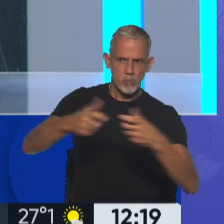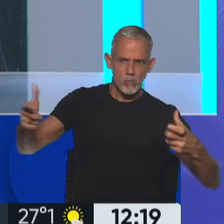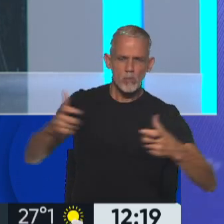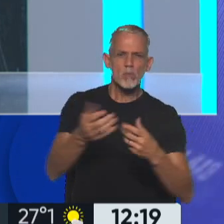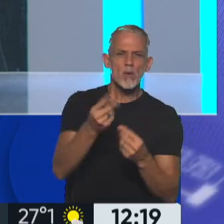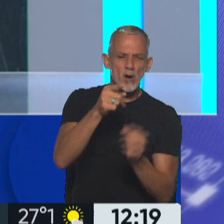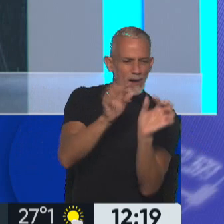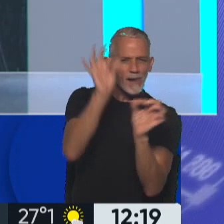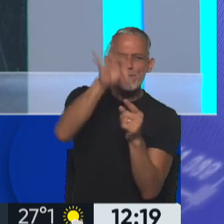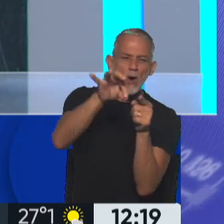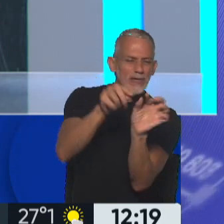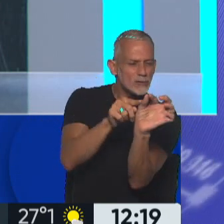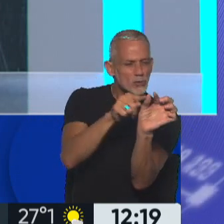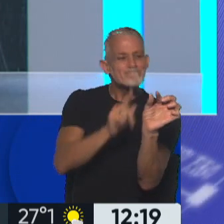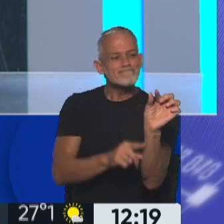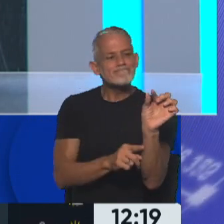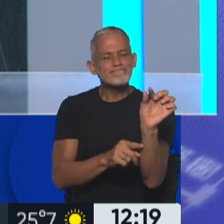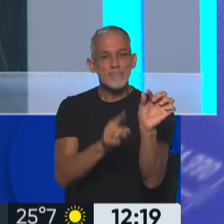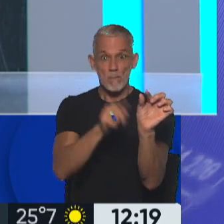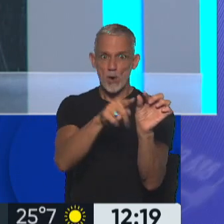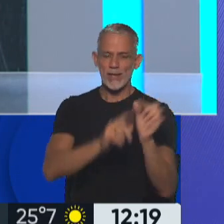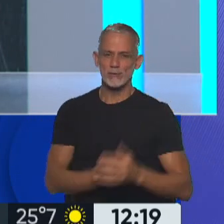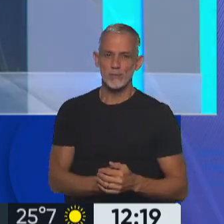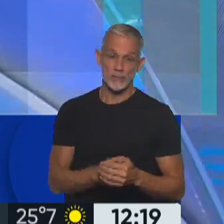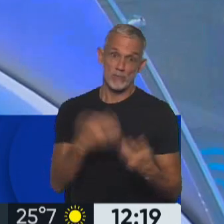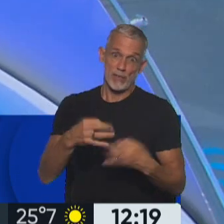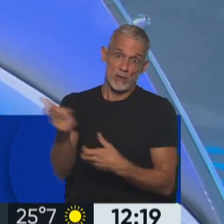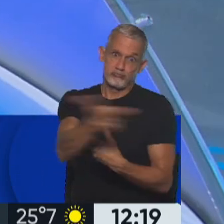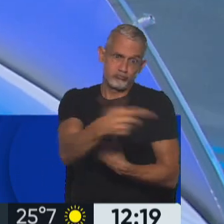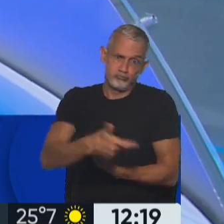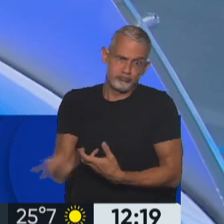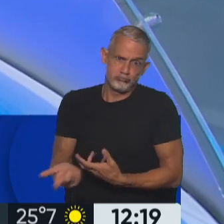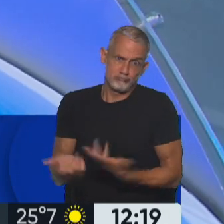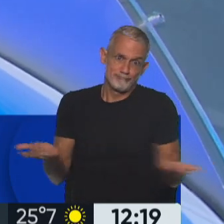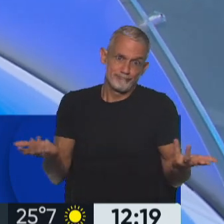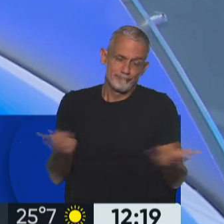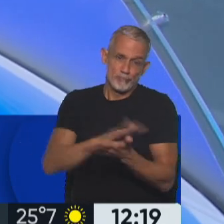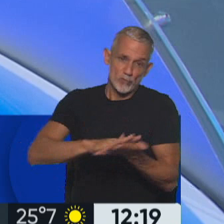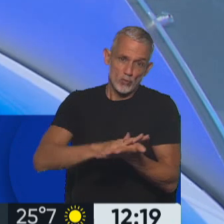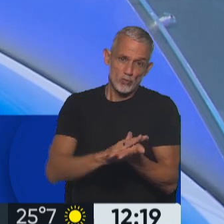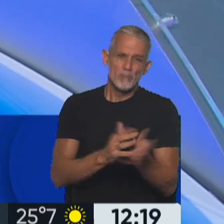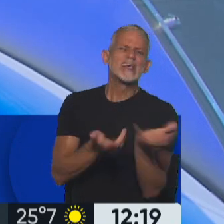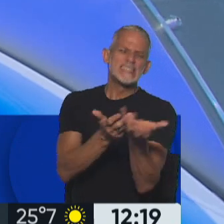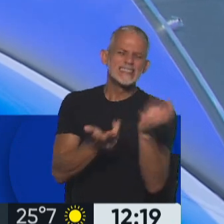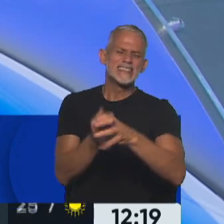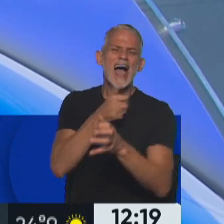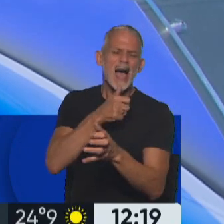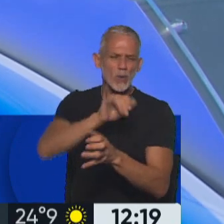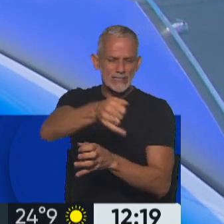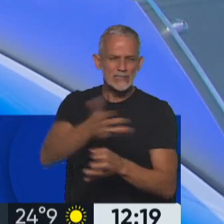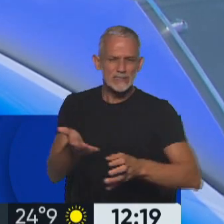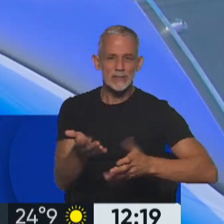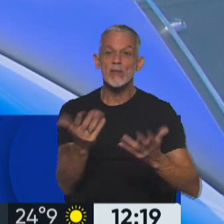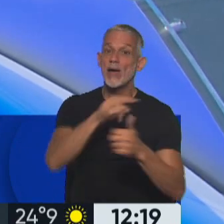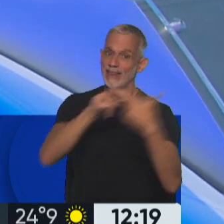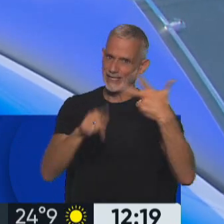vector, que es muy... Por eso usted habla de fumigar. Claro, hay una estrategia integral. La estrategia tiene